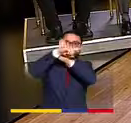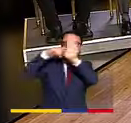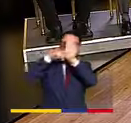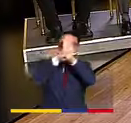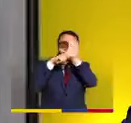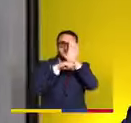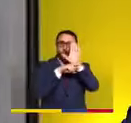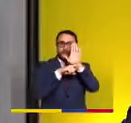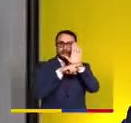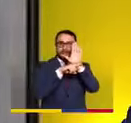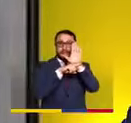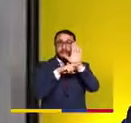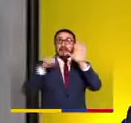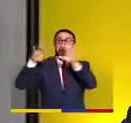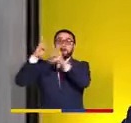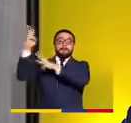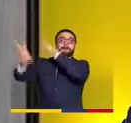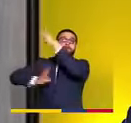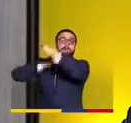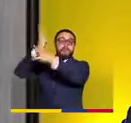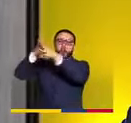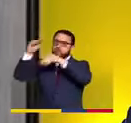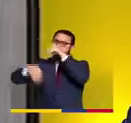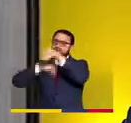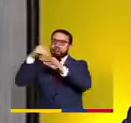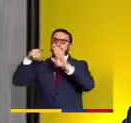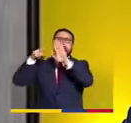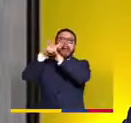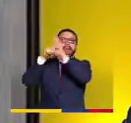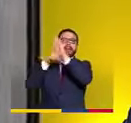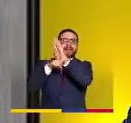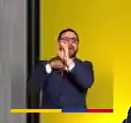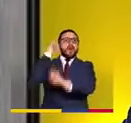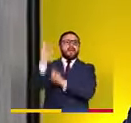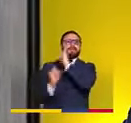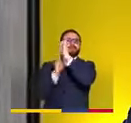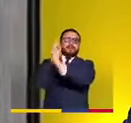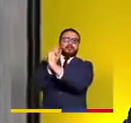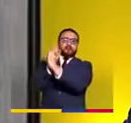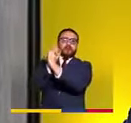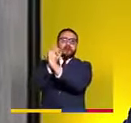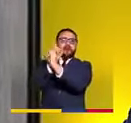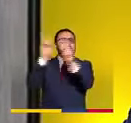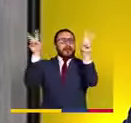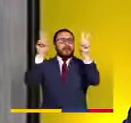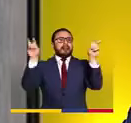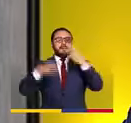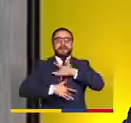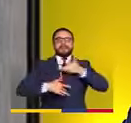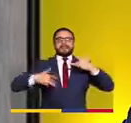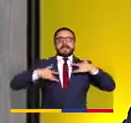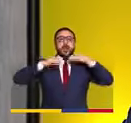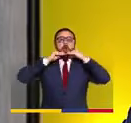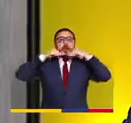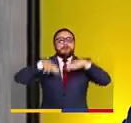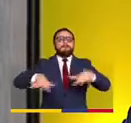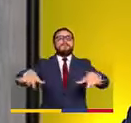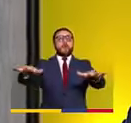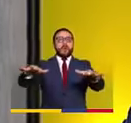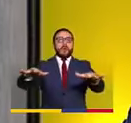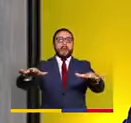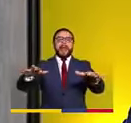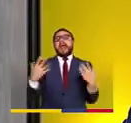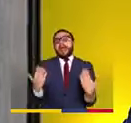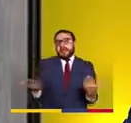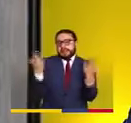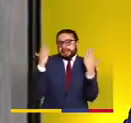diseñado mundialmente como indicadores internacionales de la salud pública y que sirve para